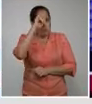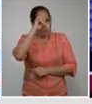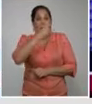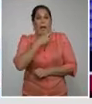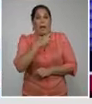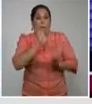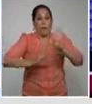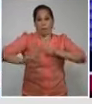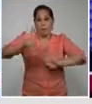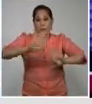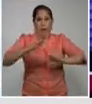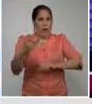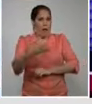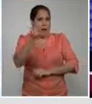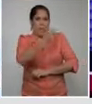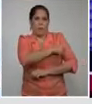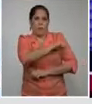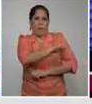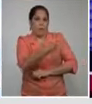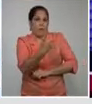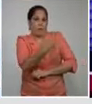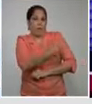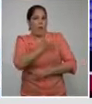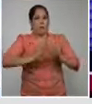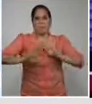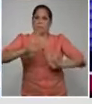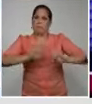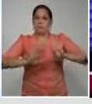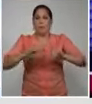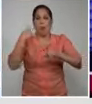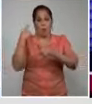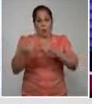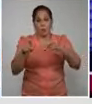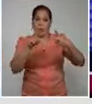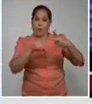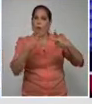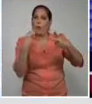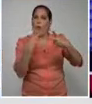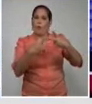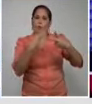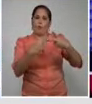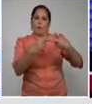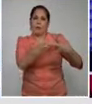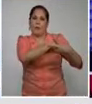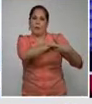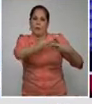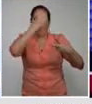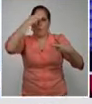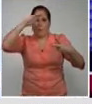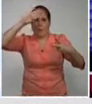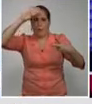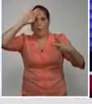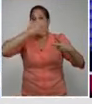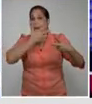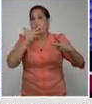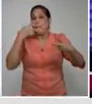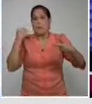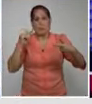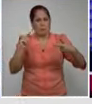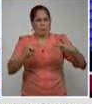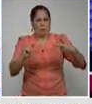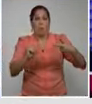que se está generando. Dos, hay mucha confianza del pueblo y eso hace que las pérdidas en el estudio puedan ser menores.